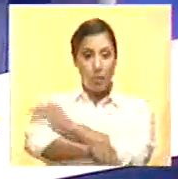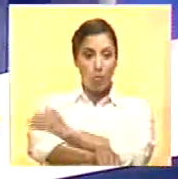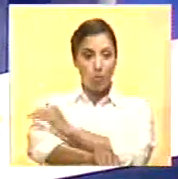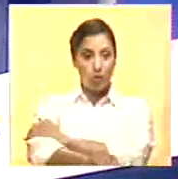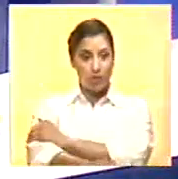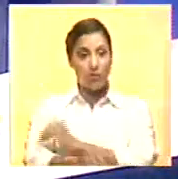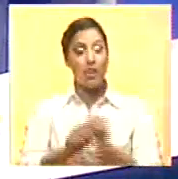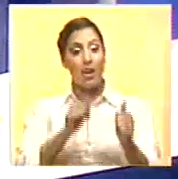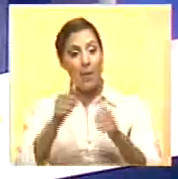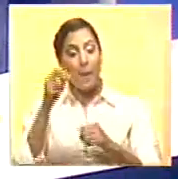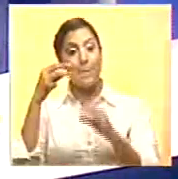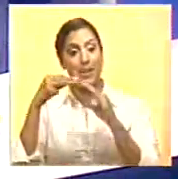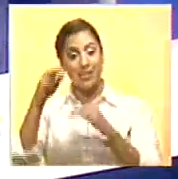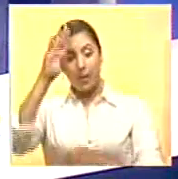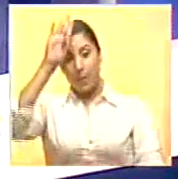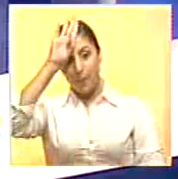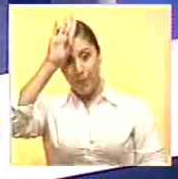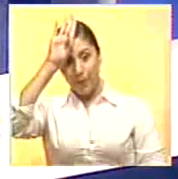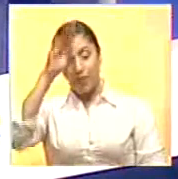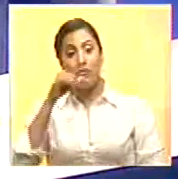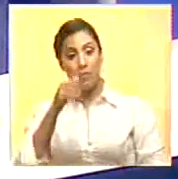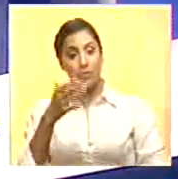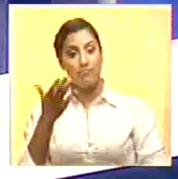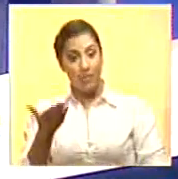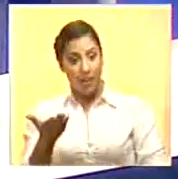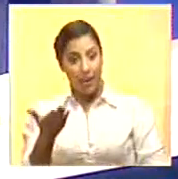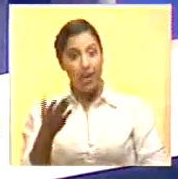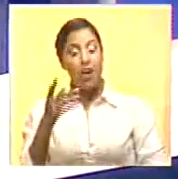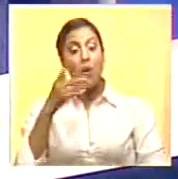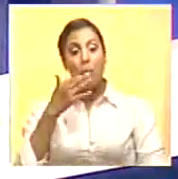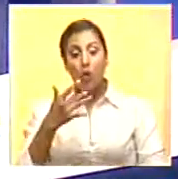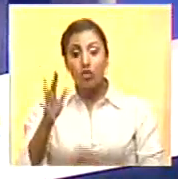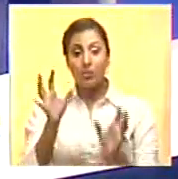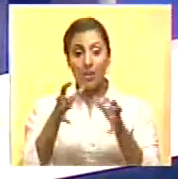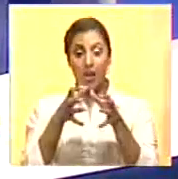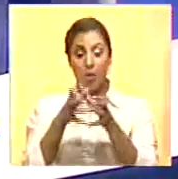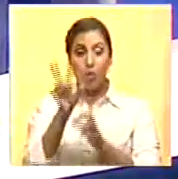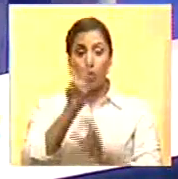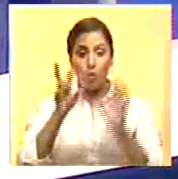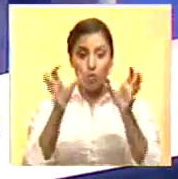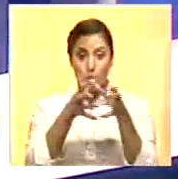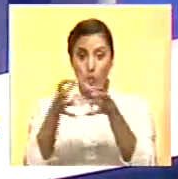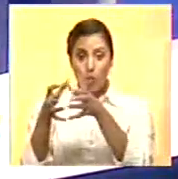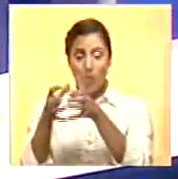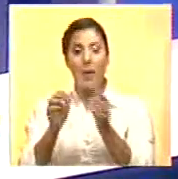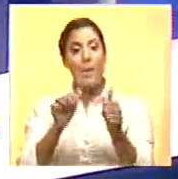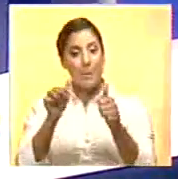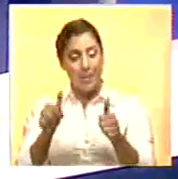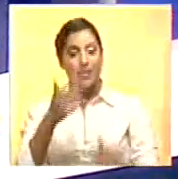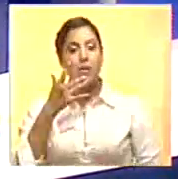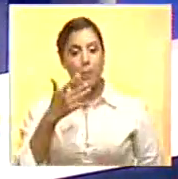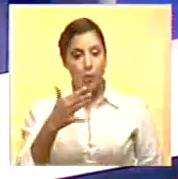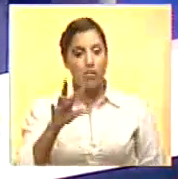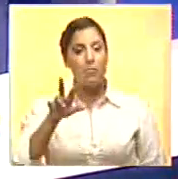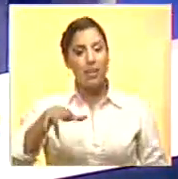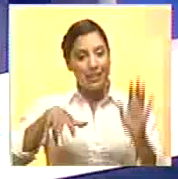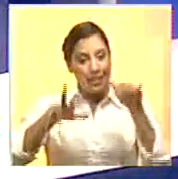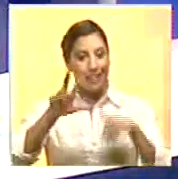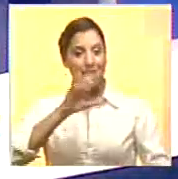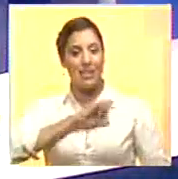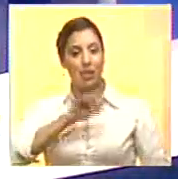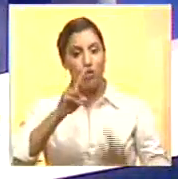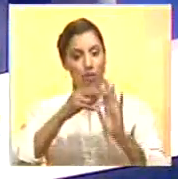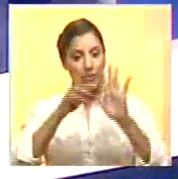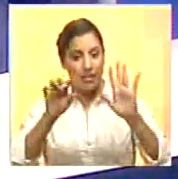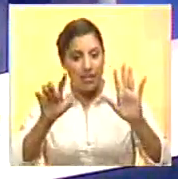oposición. El enviado del Vaticano, Claudio María Cheli, anunció que la próxima reunión entre ambos sectores será el próximo 13 de enero